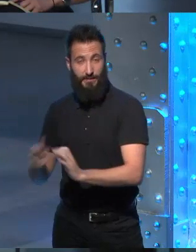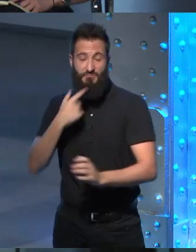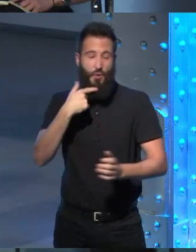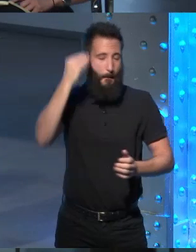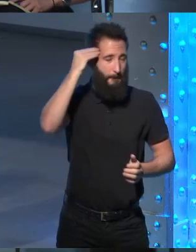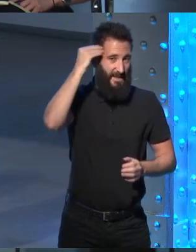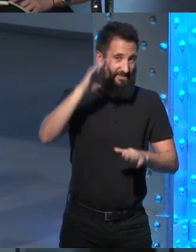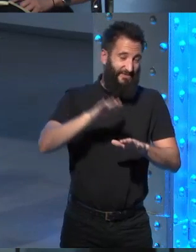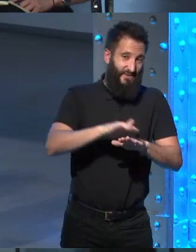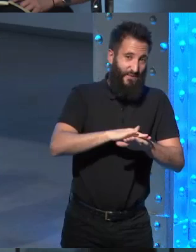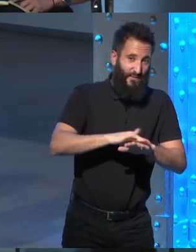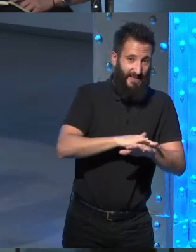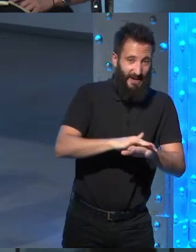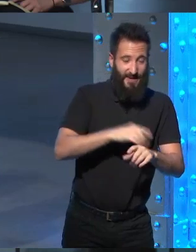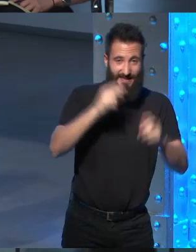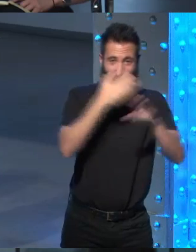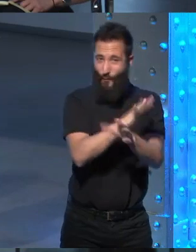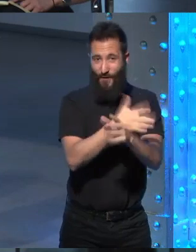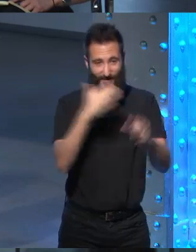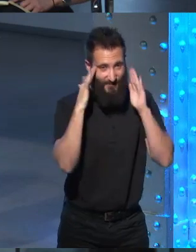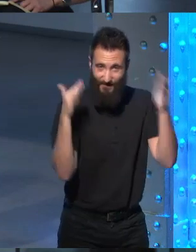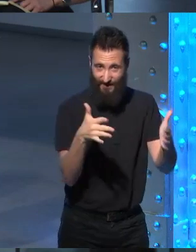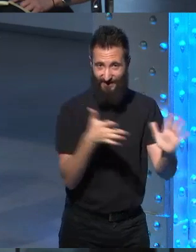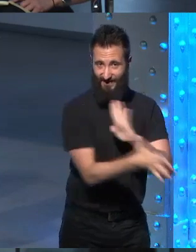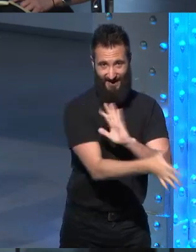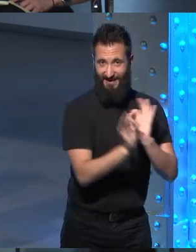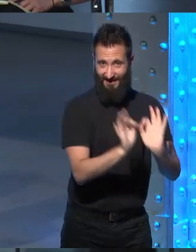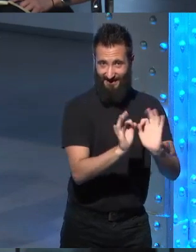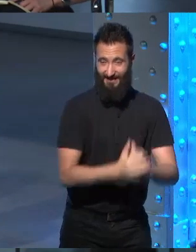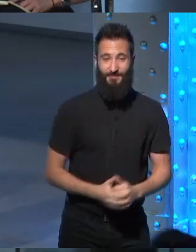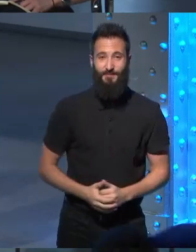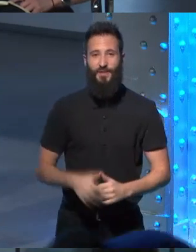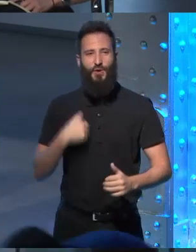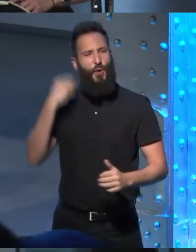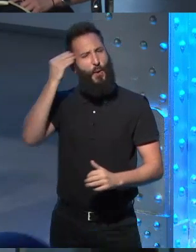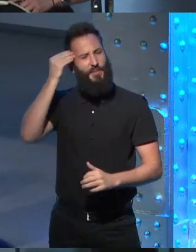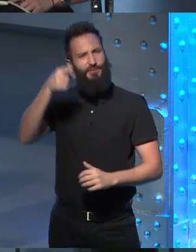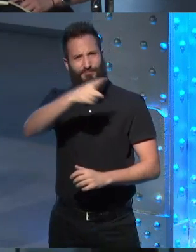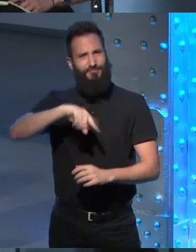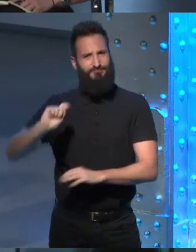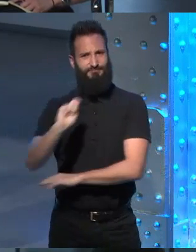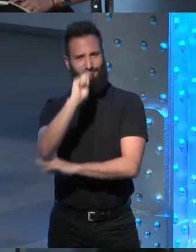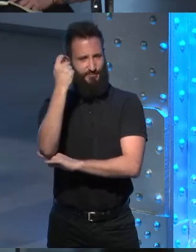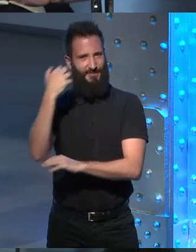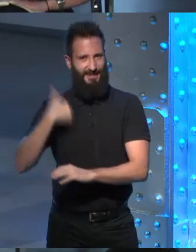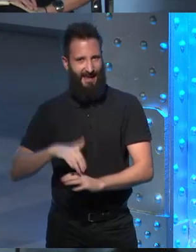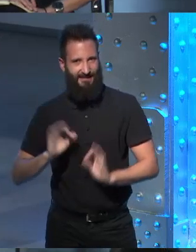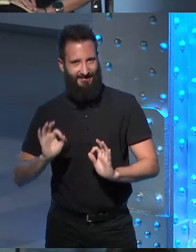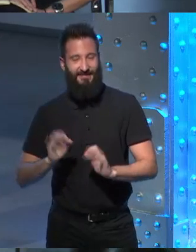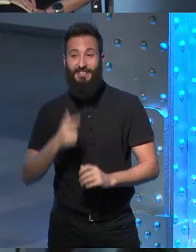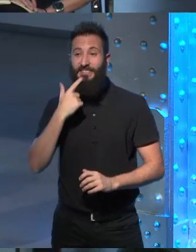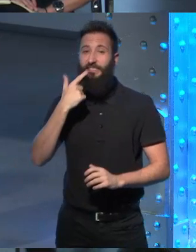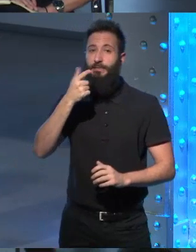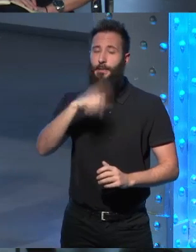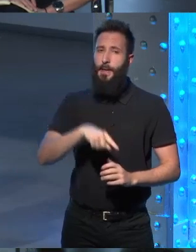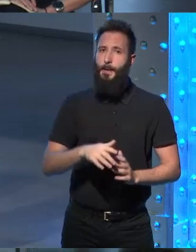poco la cuestión del juego. De hecho, se parece mucho... Me da que lo vais a conseguir, o que lo estáis consiguiendo. Esperemos. ¿Esto cuándo lo vemos?